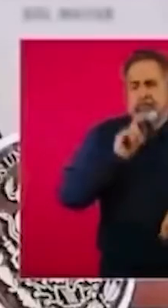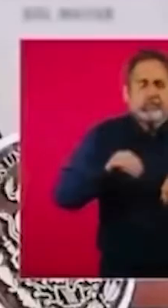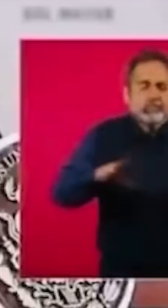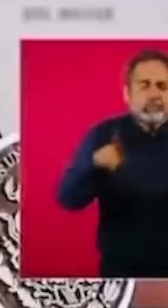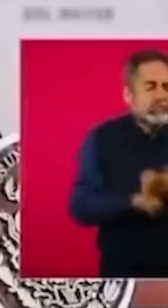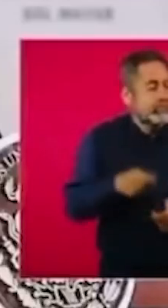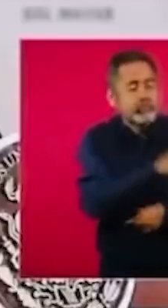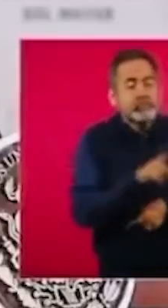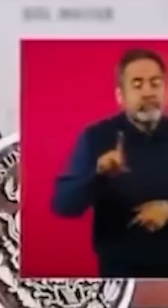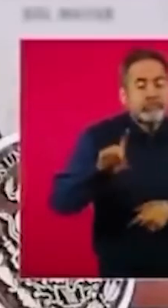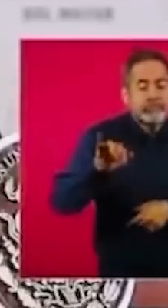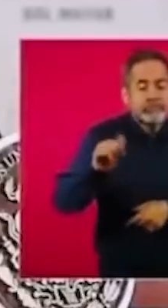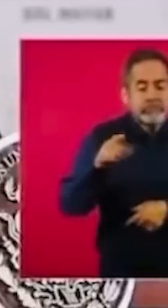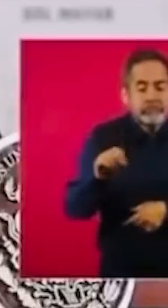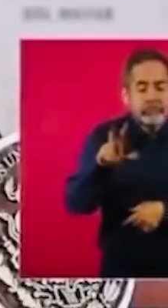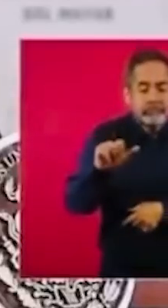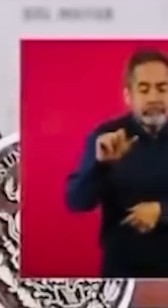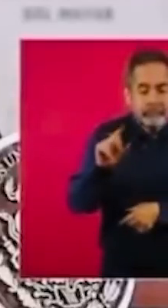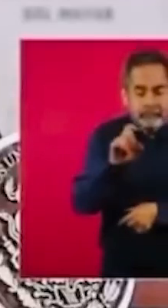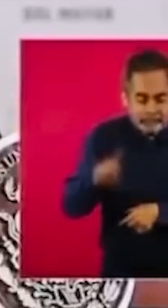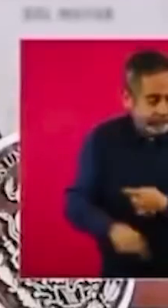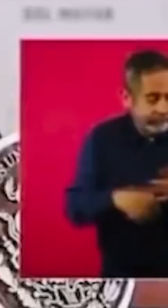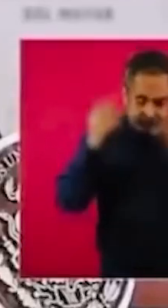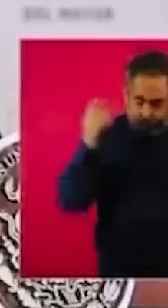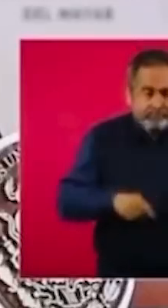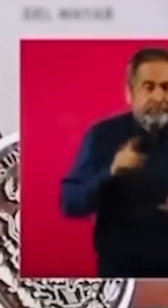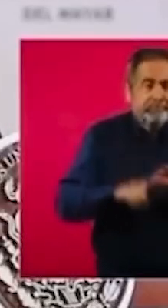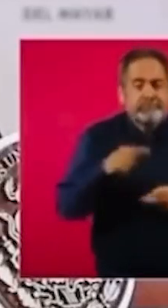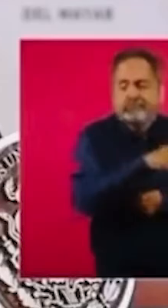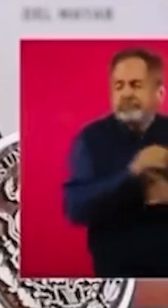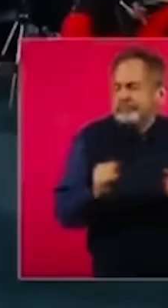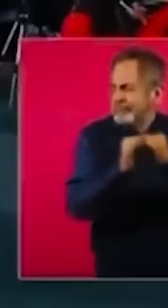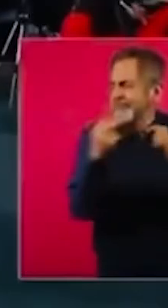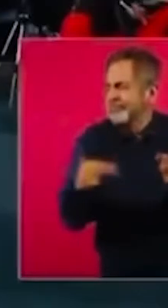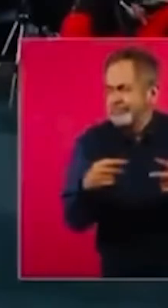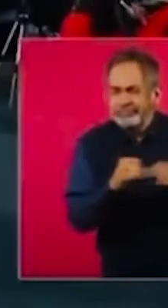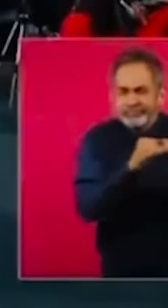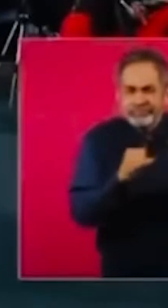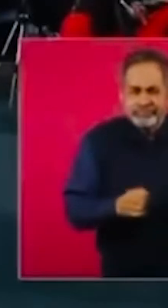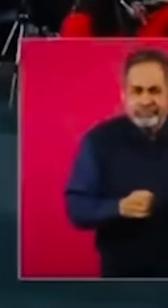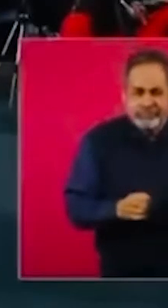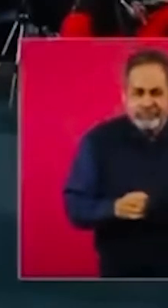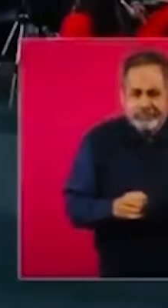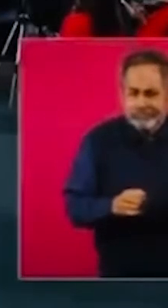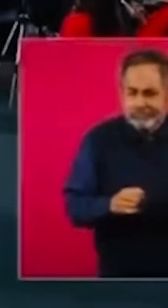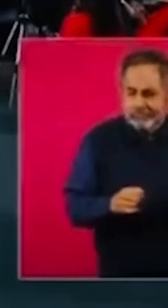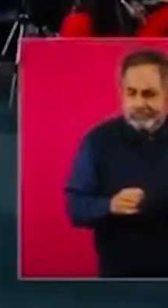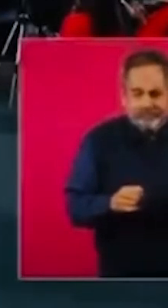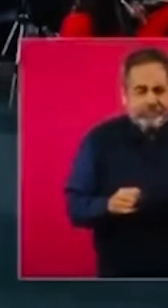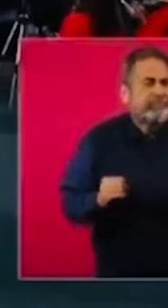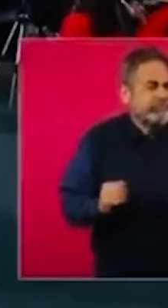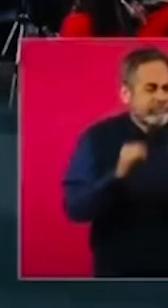Diego Valadez, los del Instituto de Investigaciones Jurídicas,